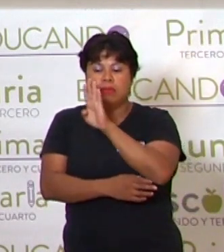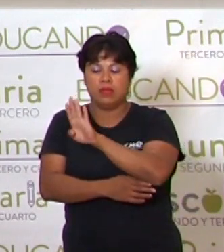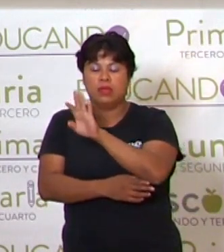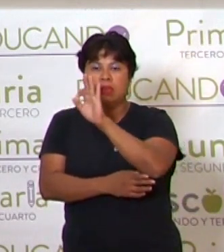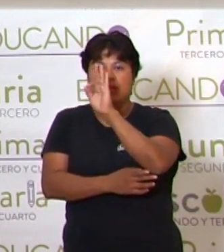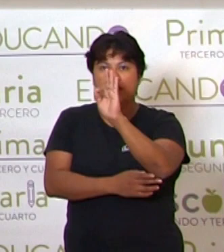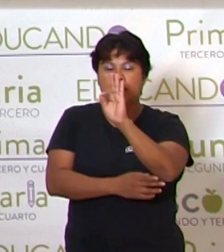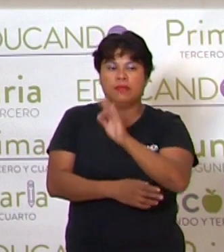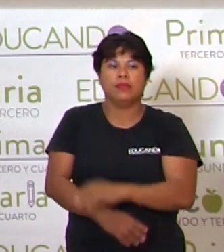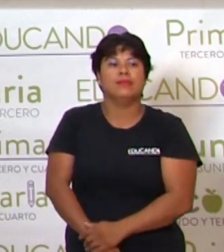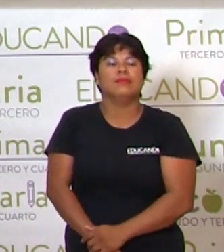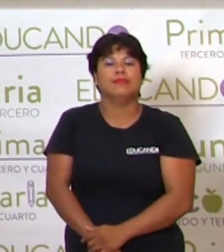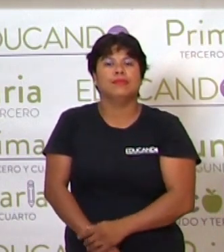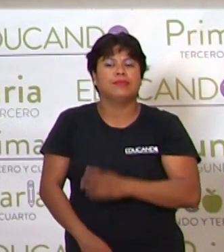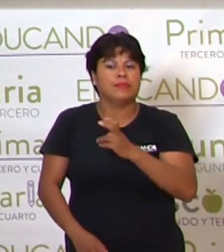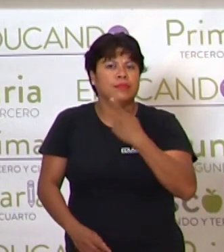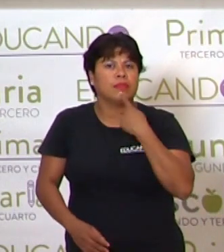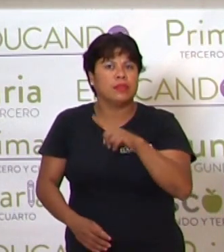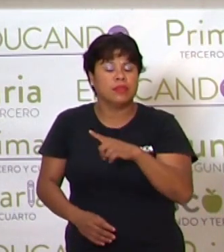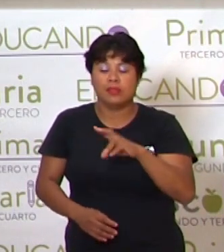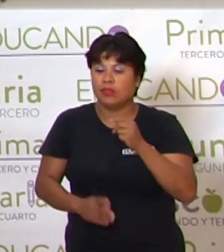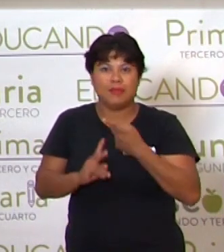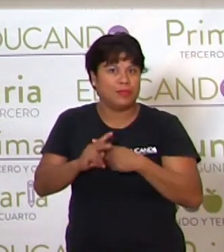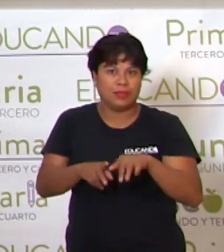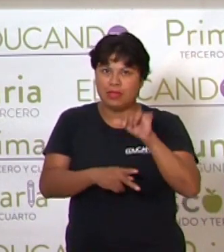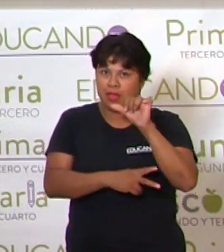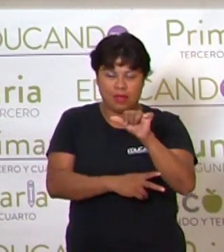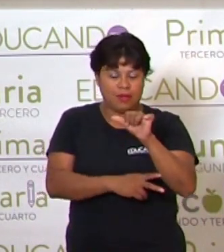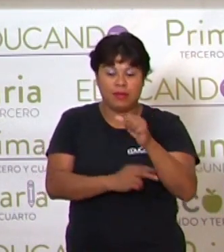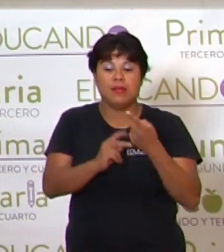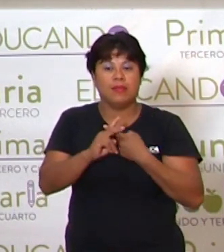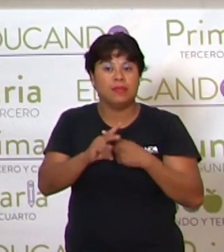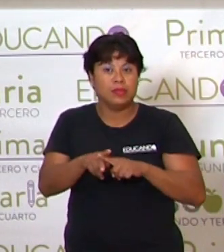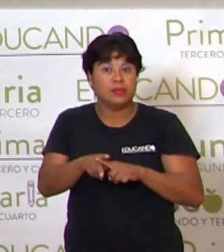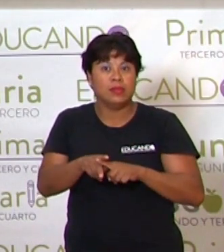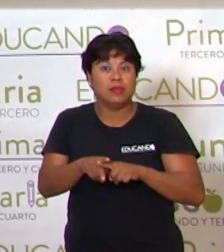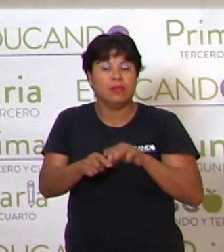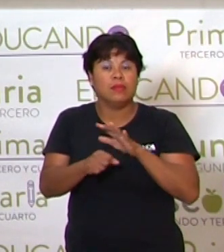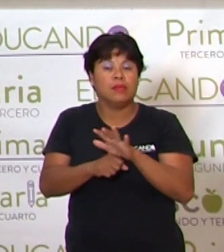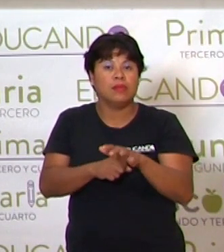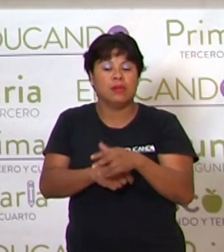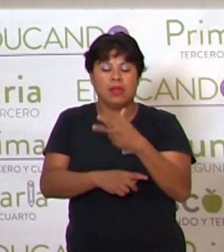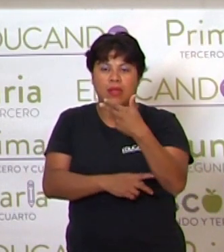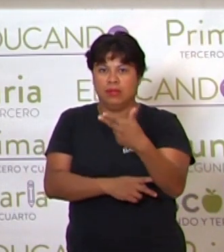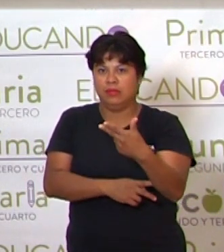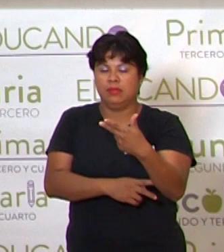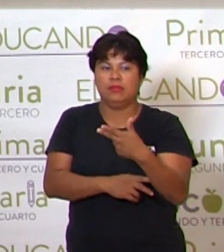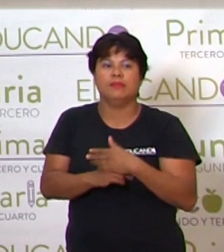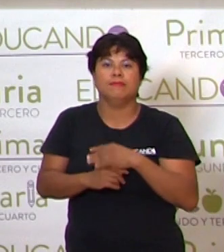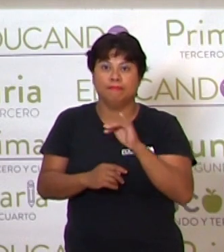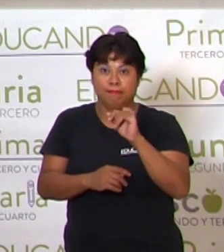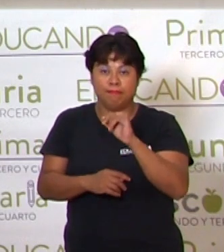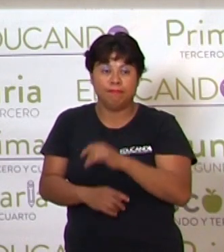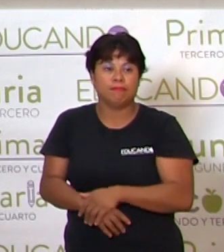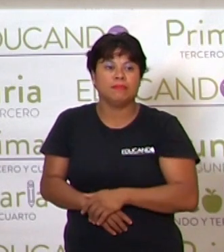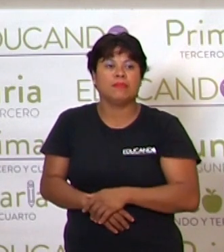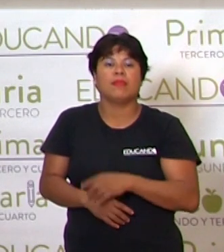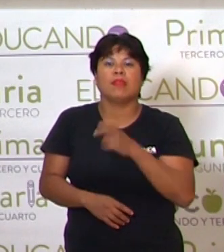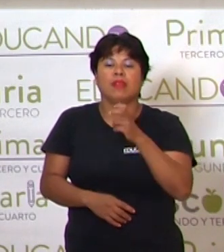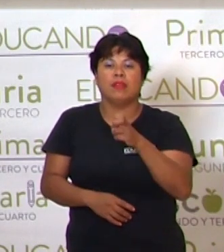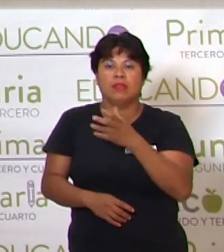HBF. ¿Qué quiere decir eso? Ya no va a empezar en el A, va a empezar en el H. ¿Sí? Llega